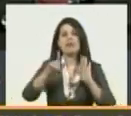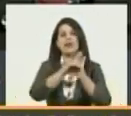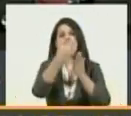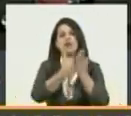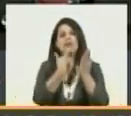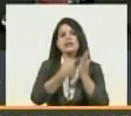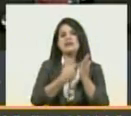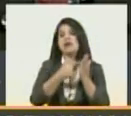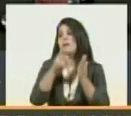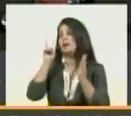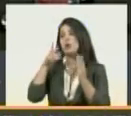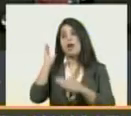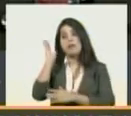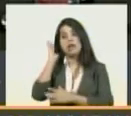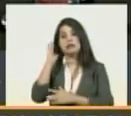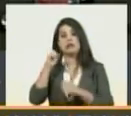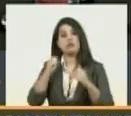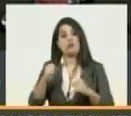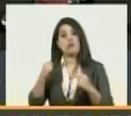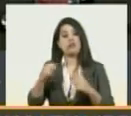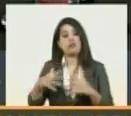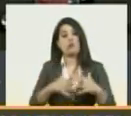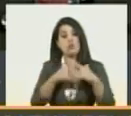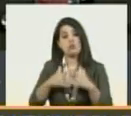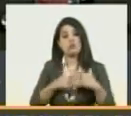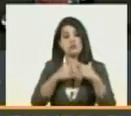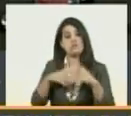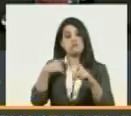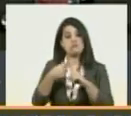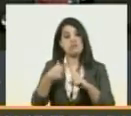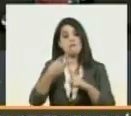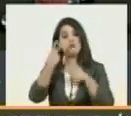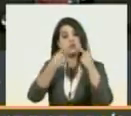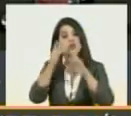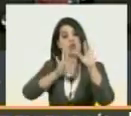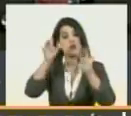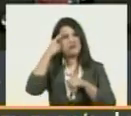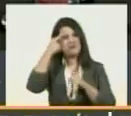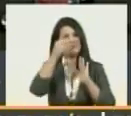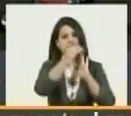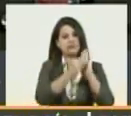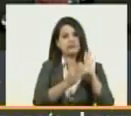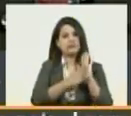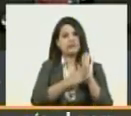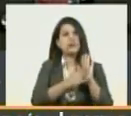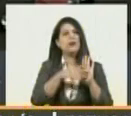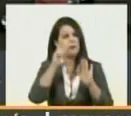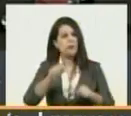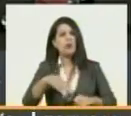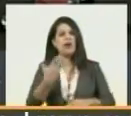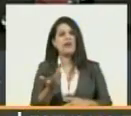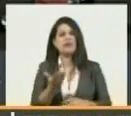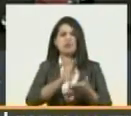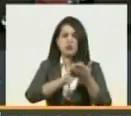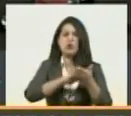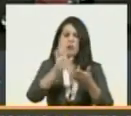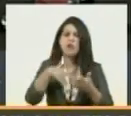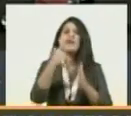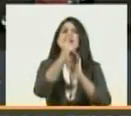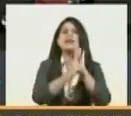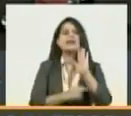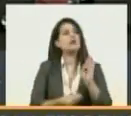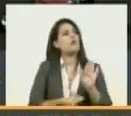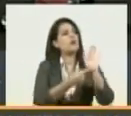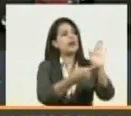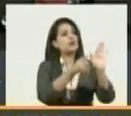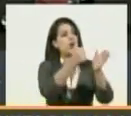Venezuela una amenaza a la seguridad nacional de los Estados Unidos y a su política exterior. Hay formas, nosotros podríamos hacerle una lista de